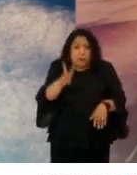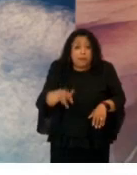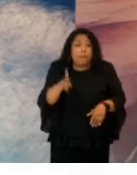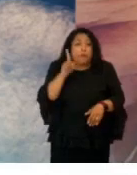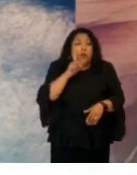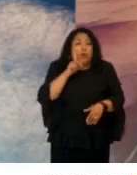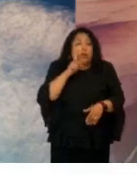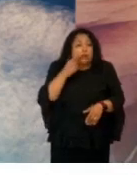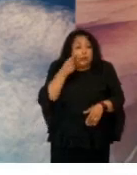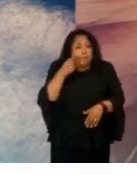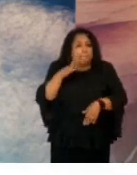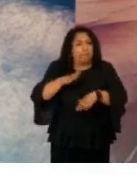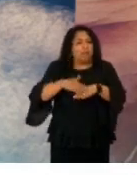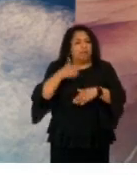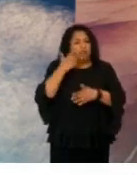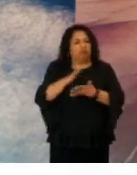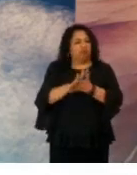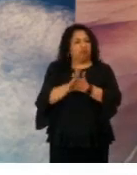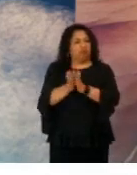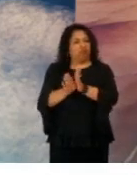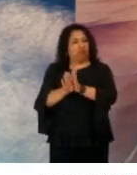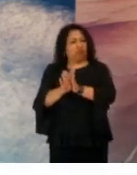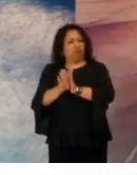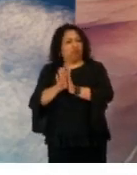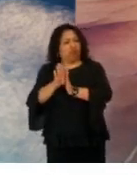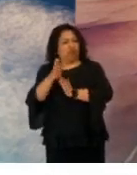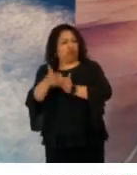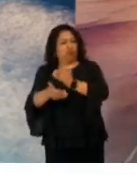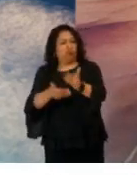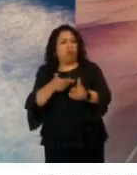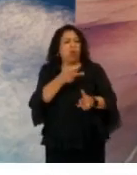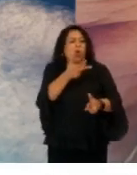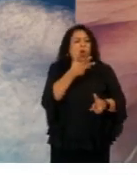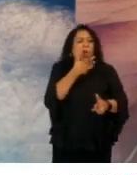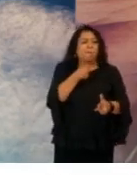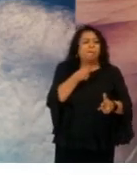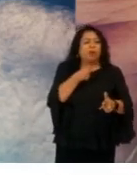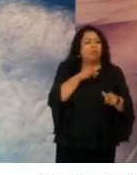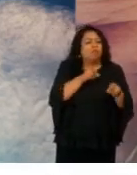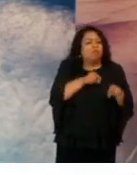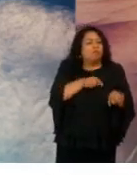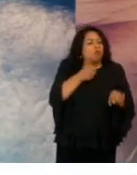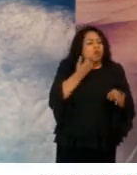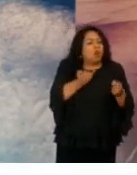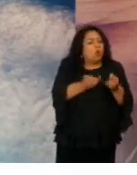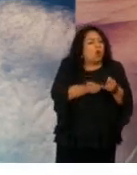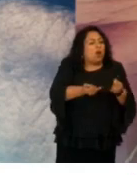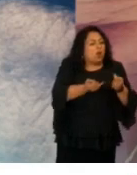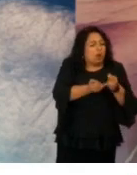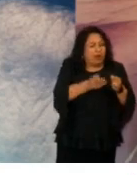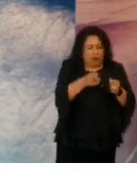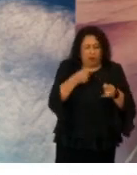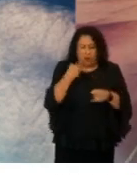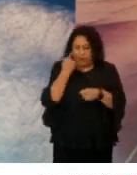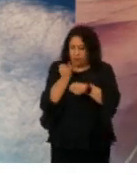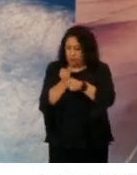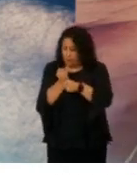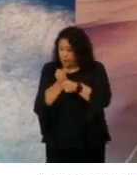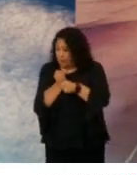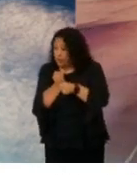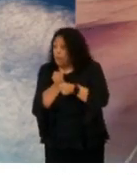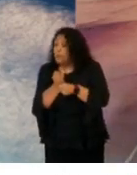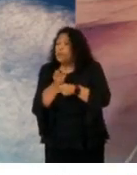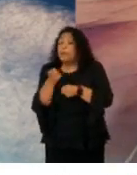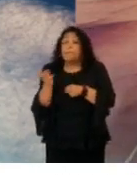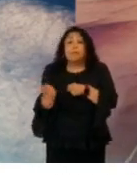volviendo más progresistas y los hombres más conservadores. Y yo me acuerdo haber leído el estudio, ¿no? Y